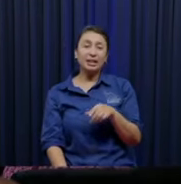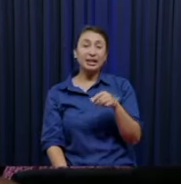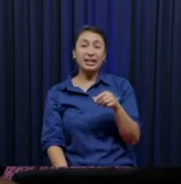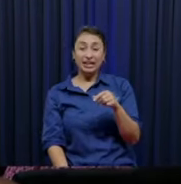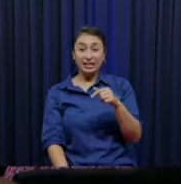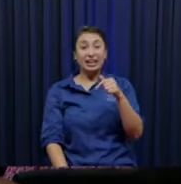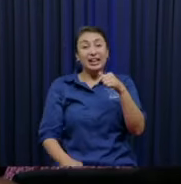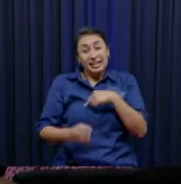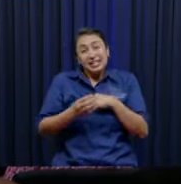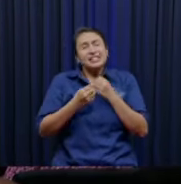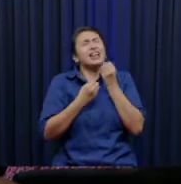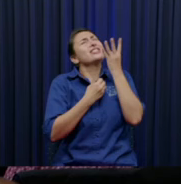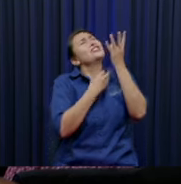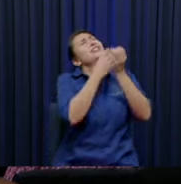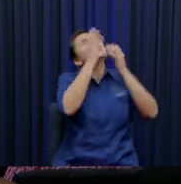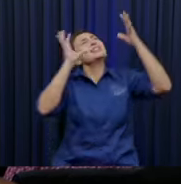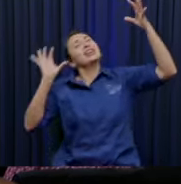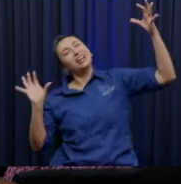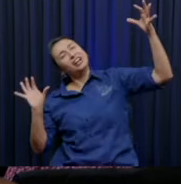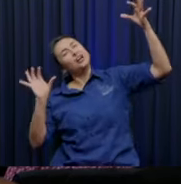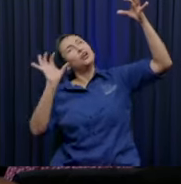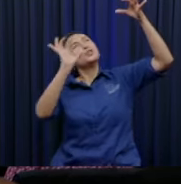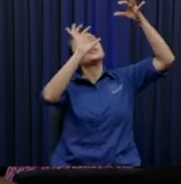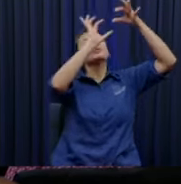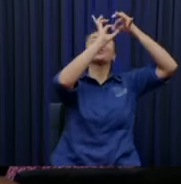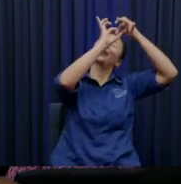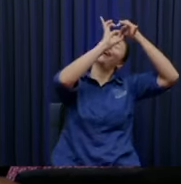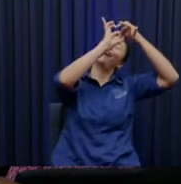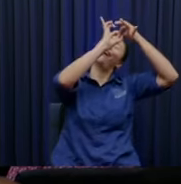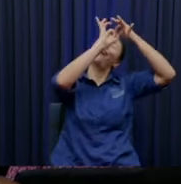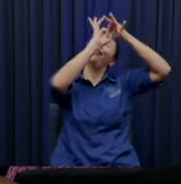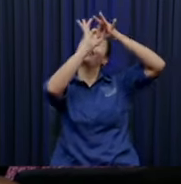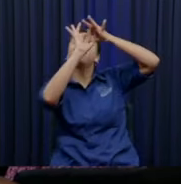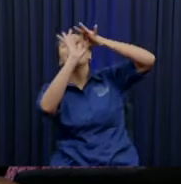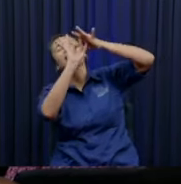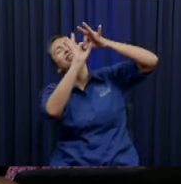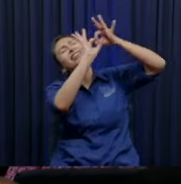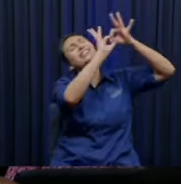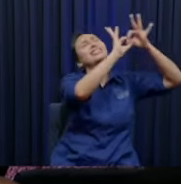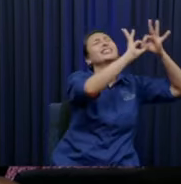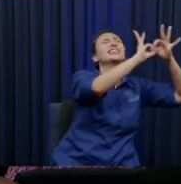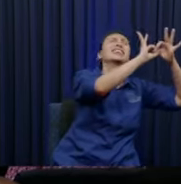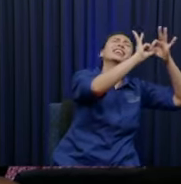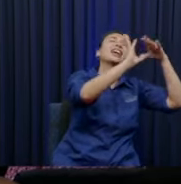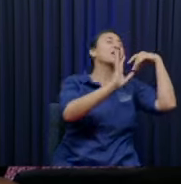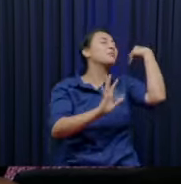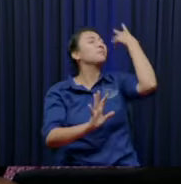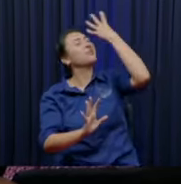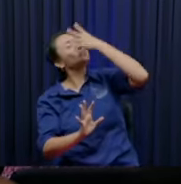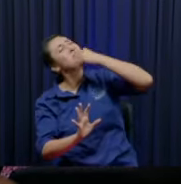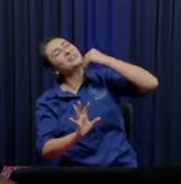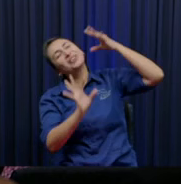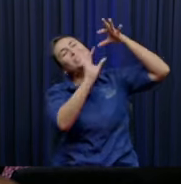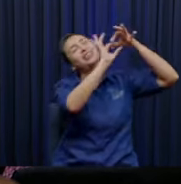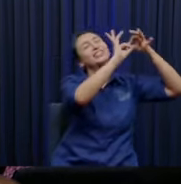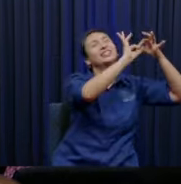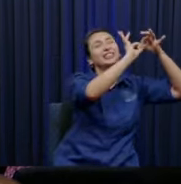pues. Pero hay cosas que uno se queda quieto y dice, ay, qué lindo ese himno.